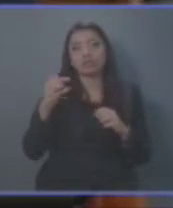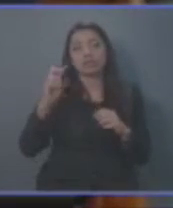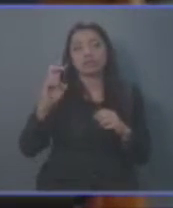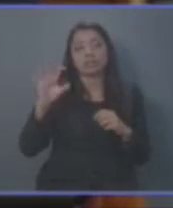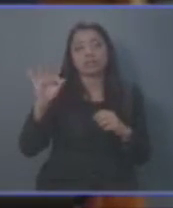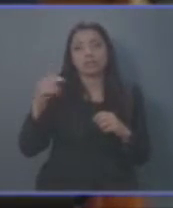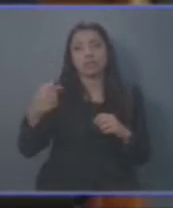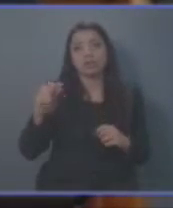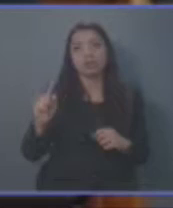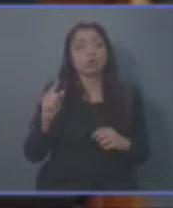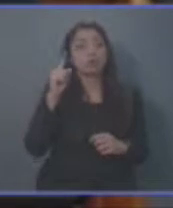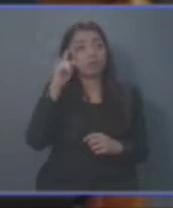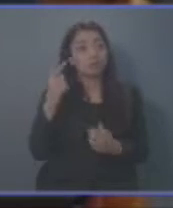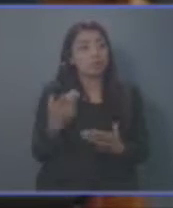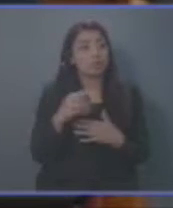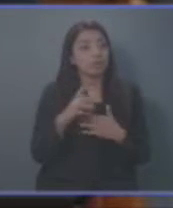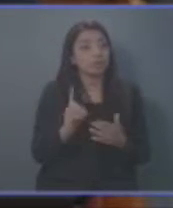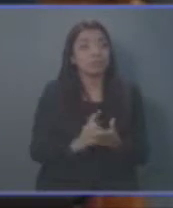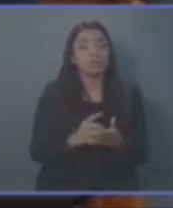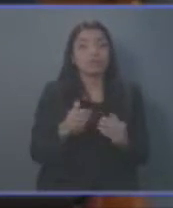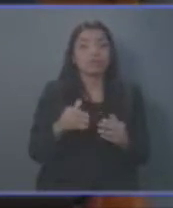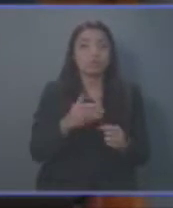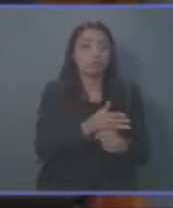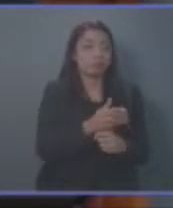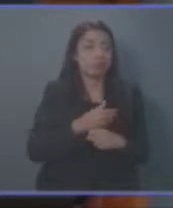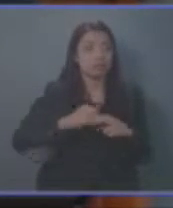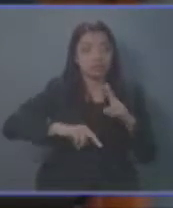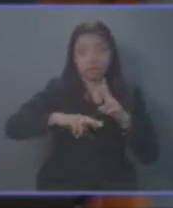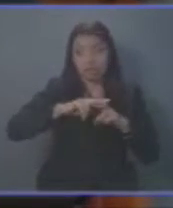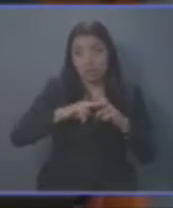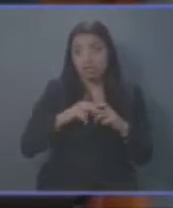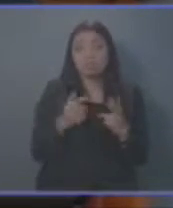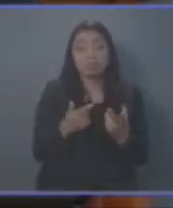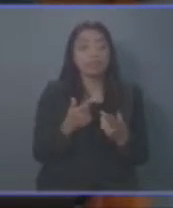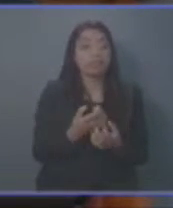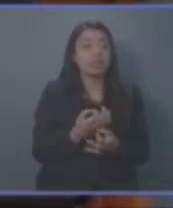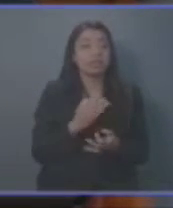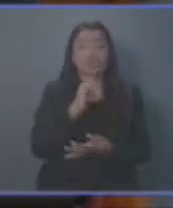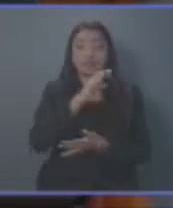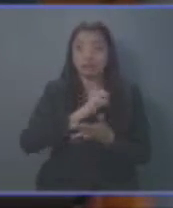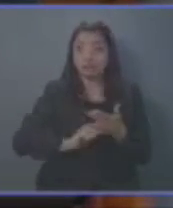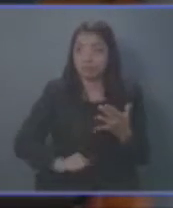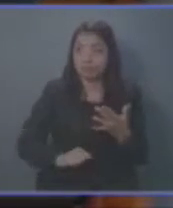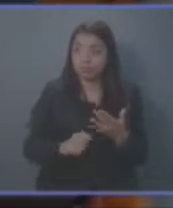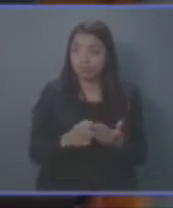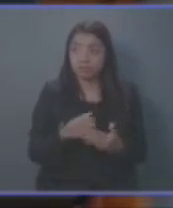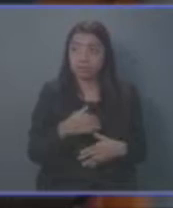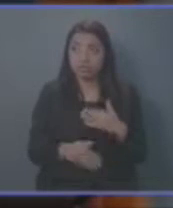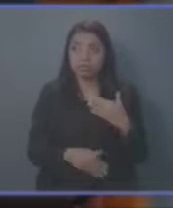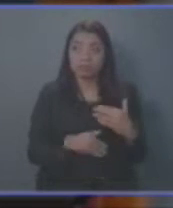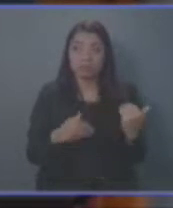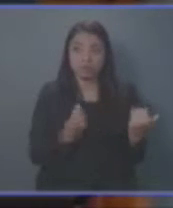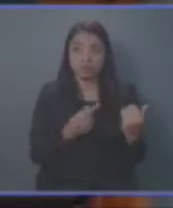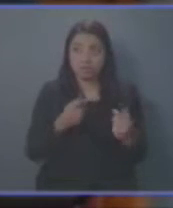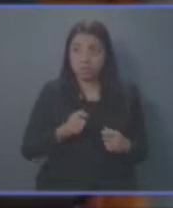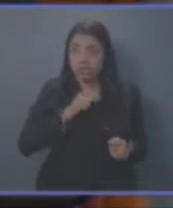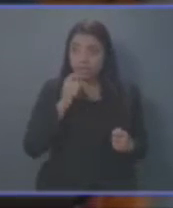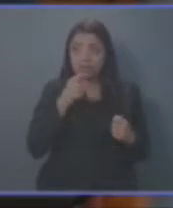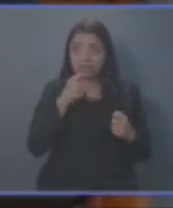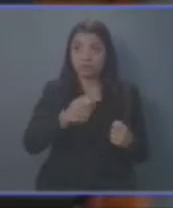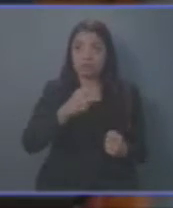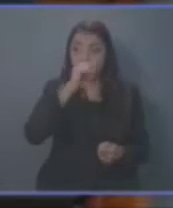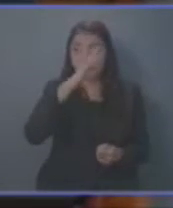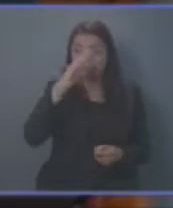840-5-2019-1, que contiene iniciativa del diputado del Grupo Parlamentario de Arena en el sentido de se exonera el pago de impuestos que pueda causar la introducción al país de un